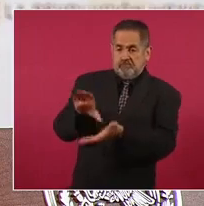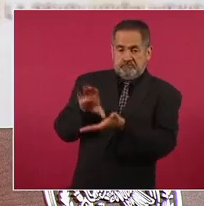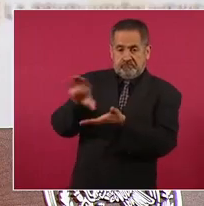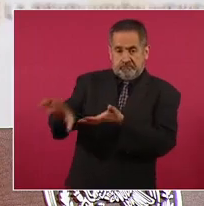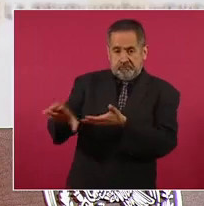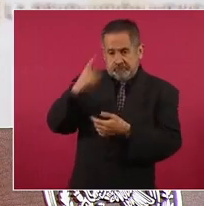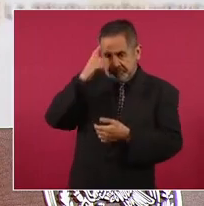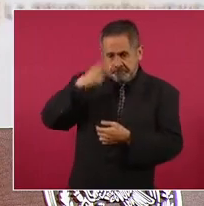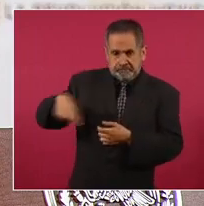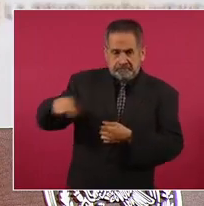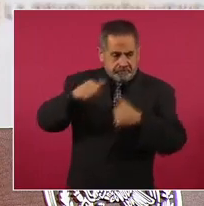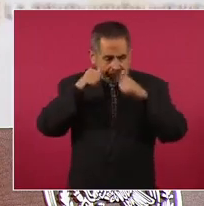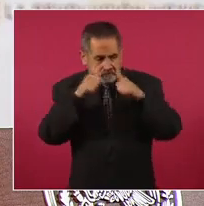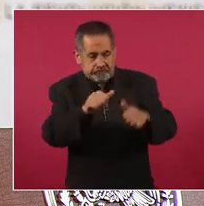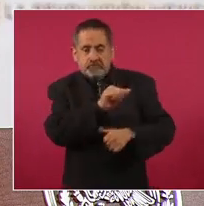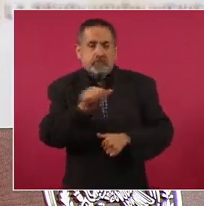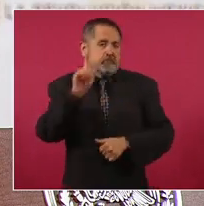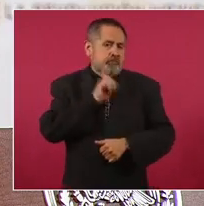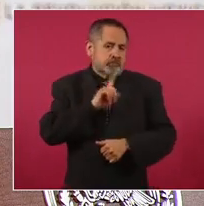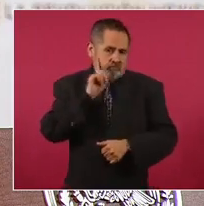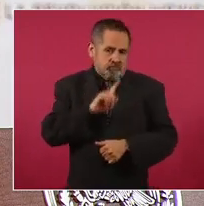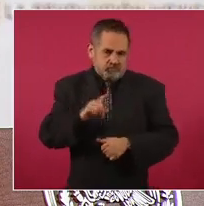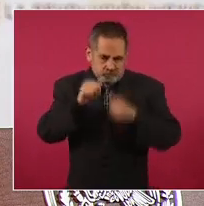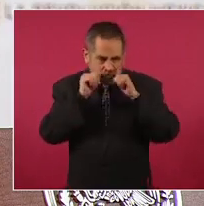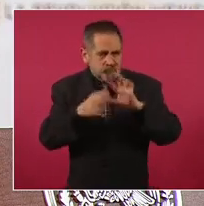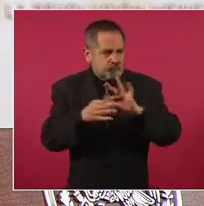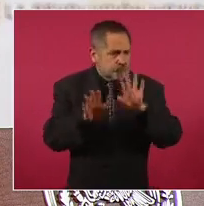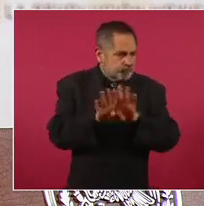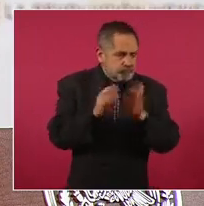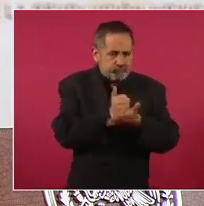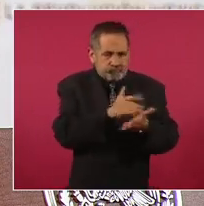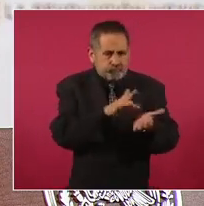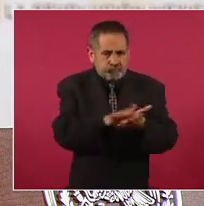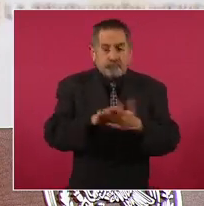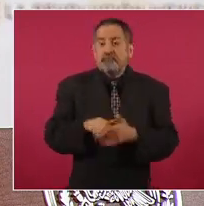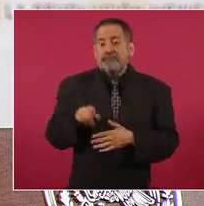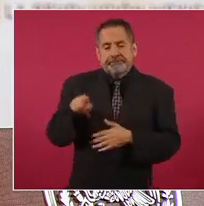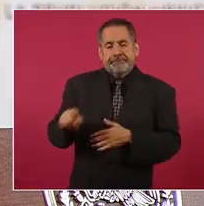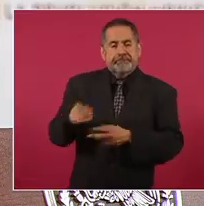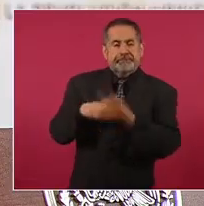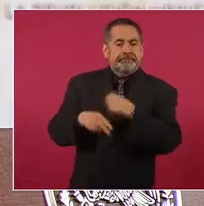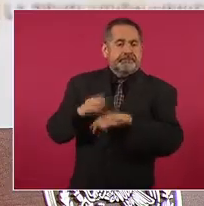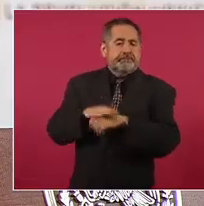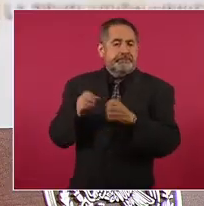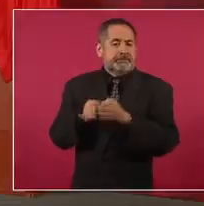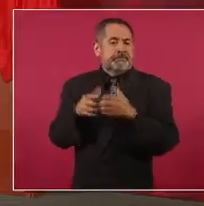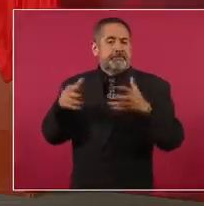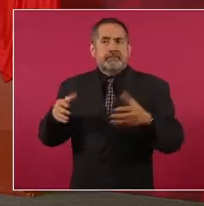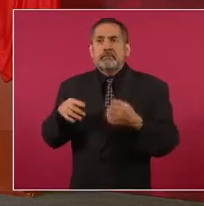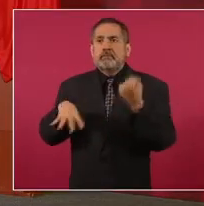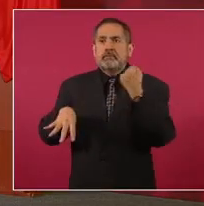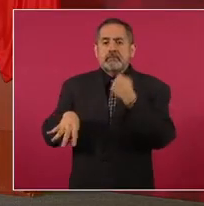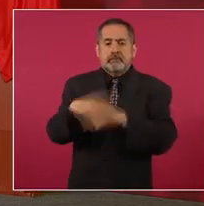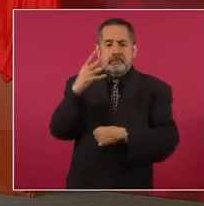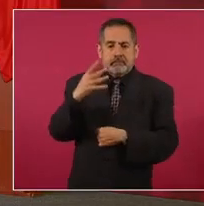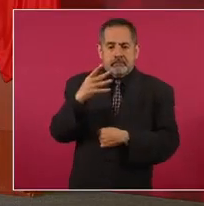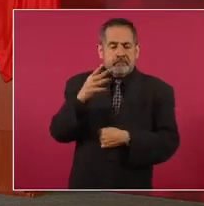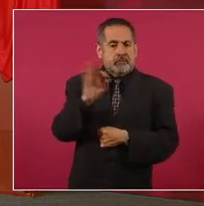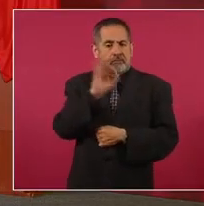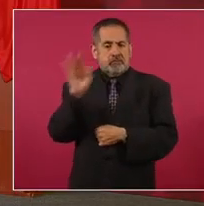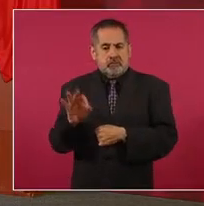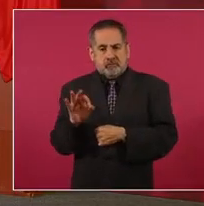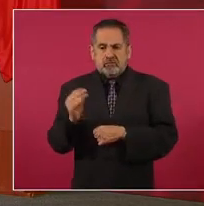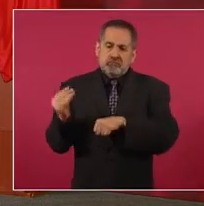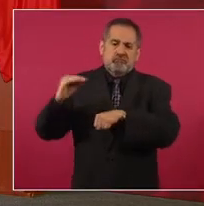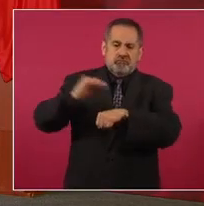atención especializada a mujeres, con lo cual se ha registrado un crecimiento promedio de 14%